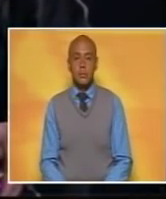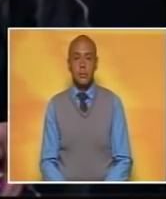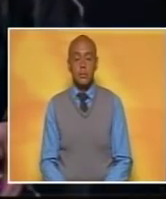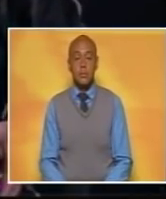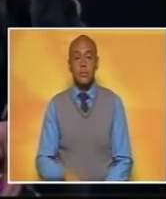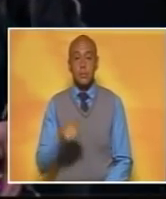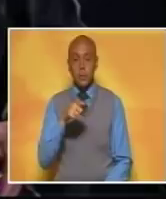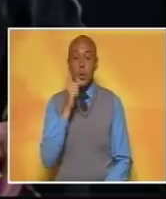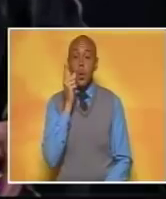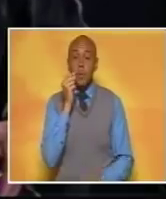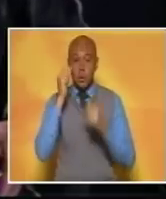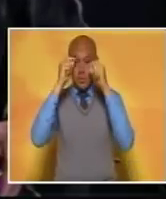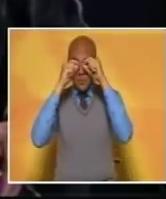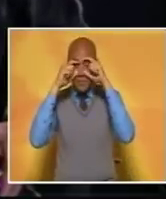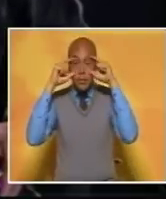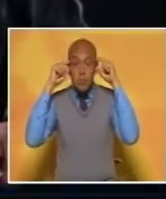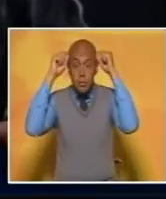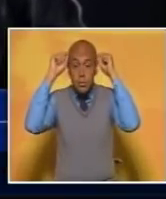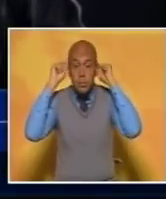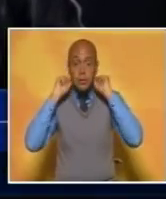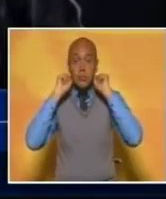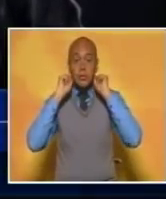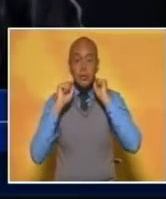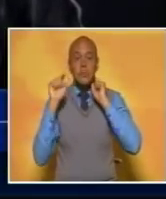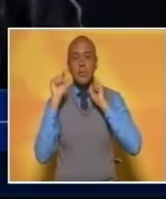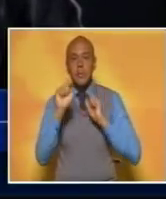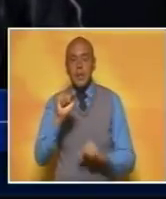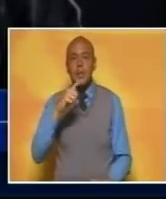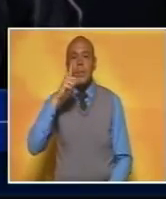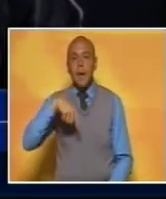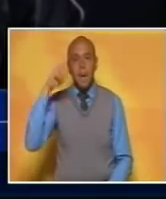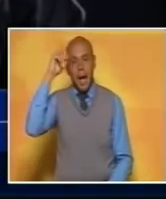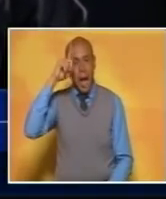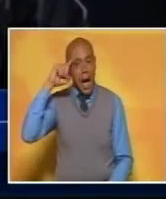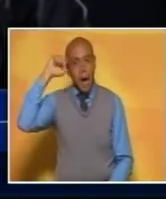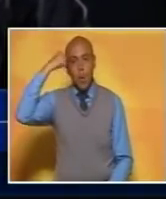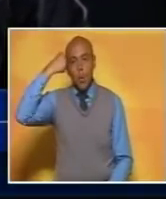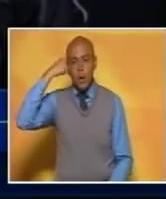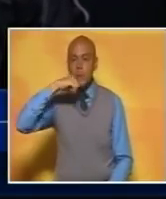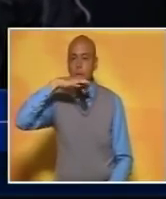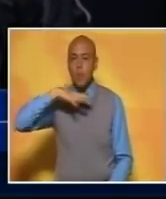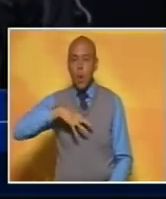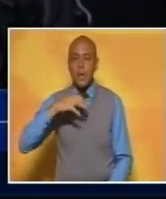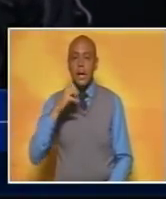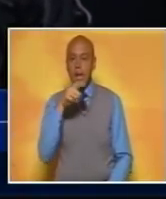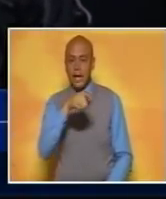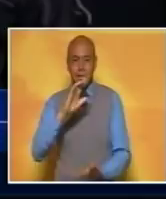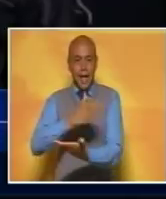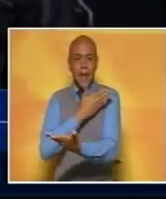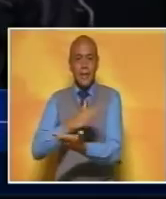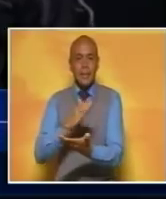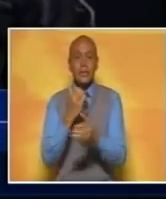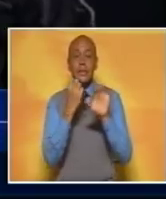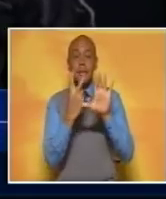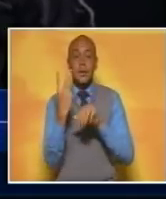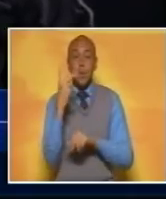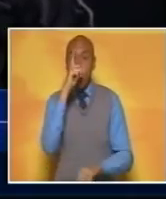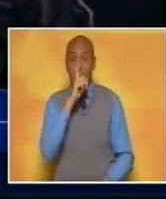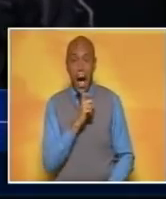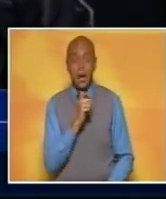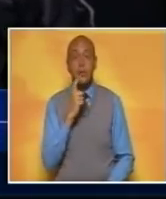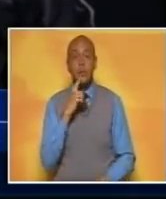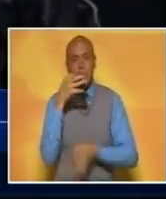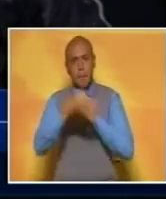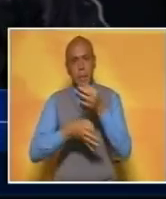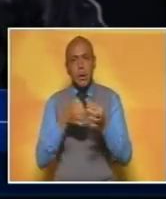Elton John se desnudó en sus memorias. Se trata de una biografía en la que el cantante de 72 años de edad revela